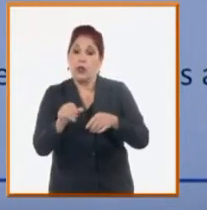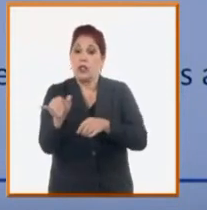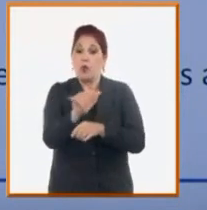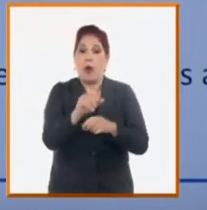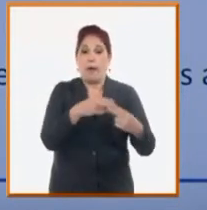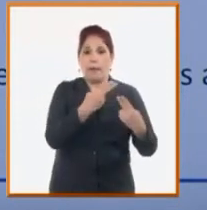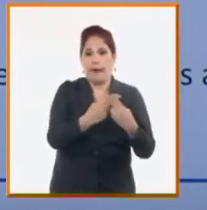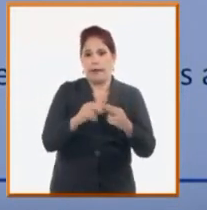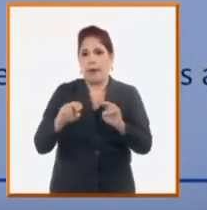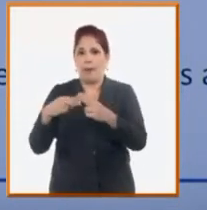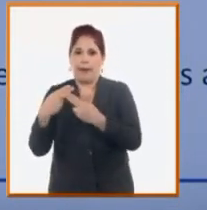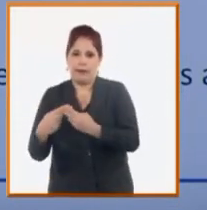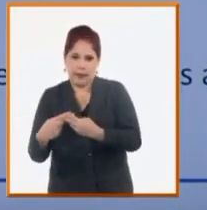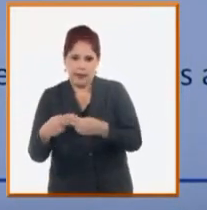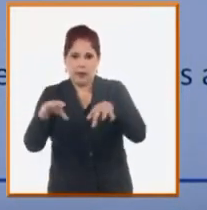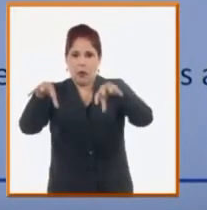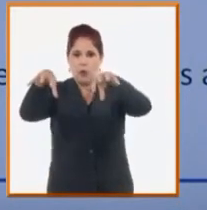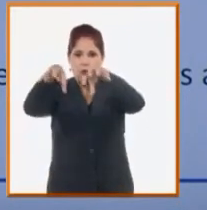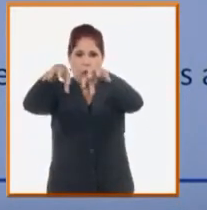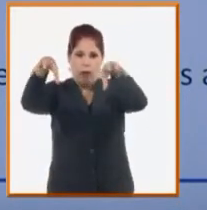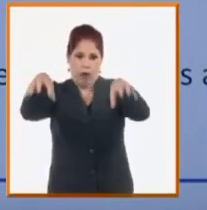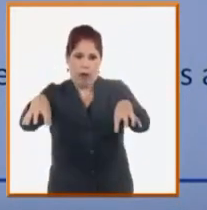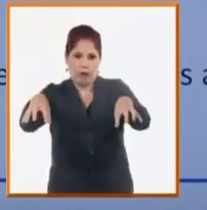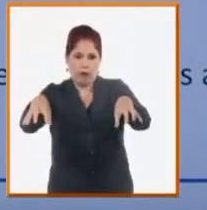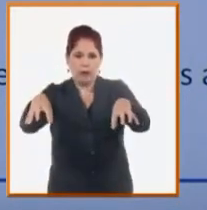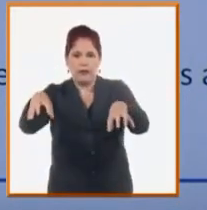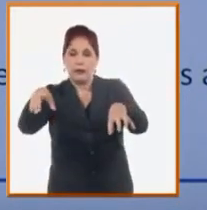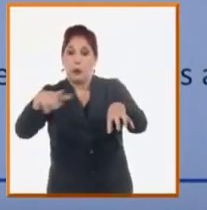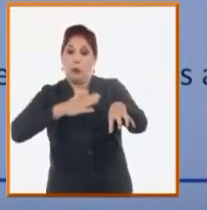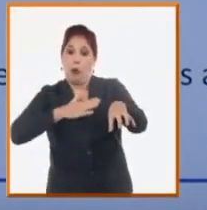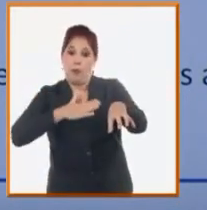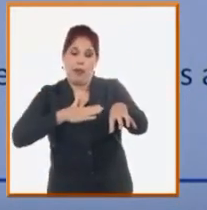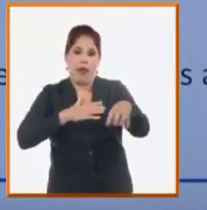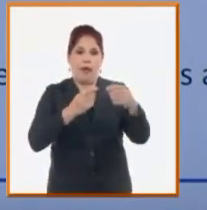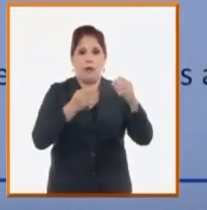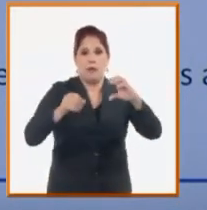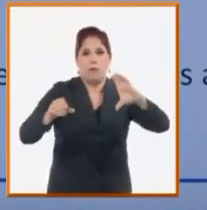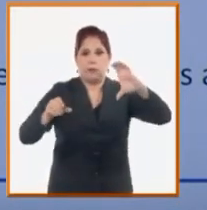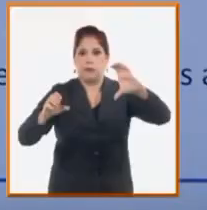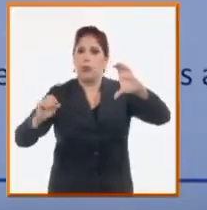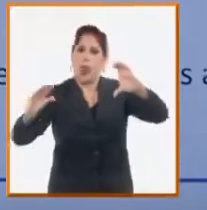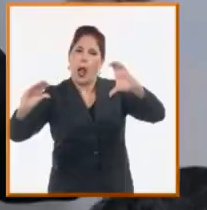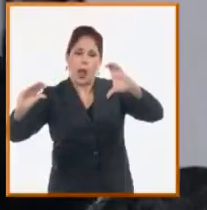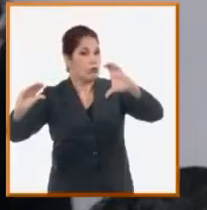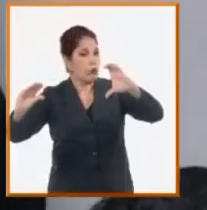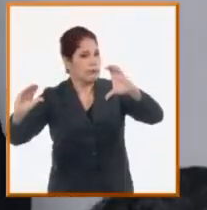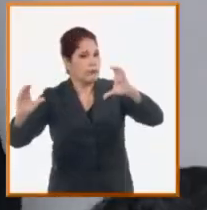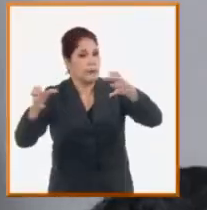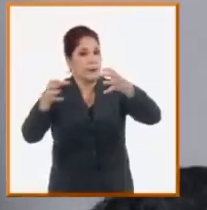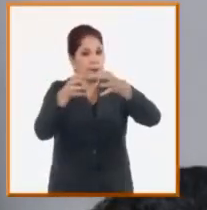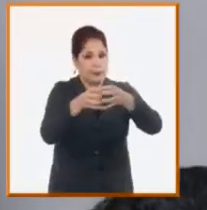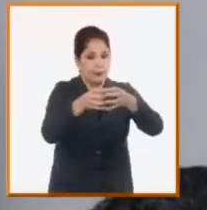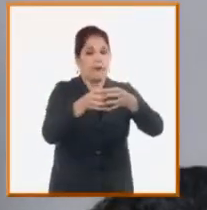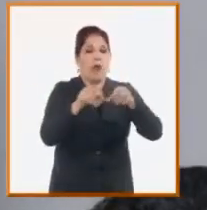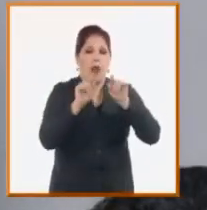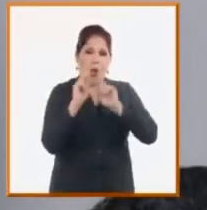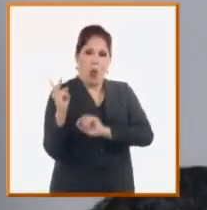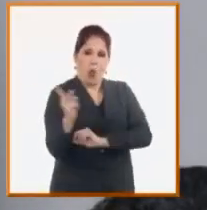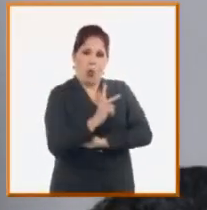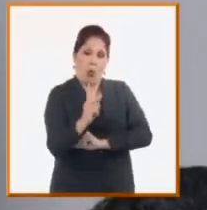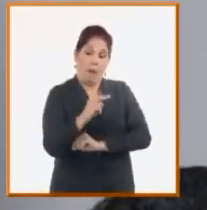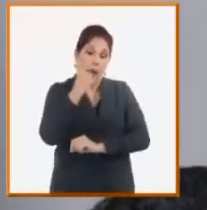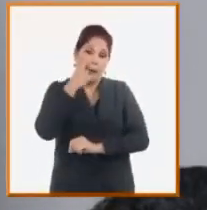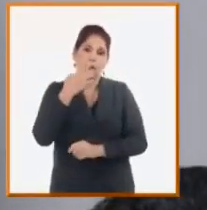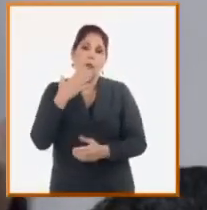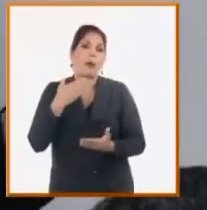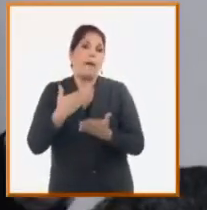no concentra en última instancia el tema de la propiedad y la riqueza, y son elementos que están en manos del Estado porque la infraestructura